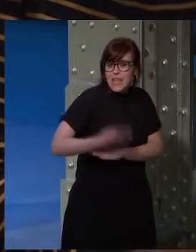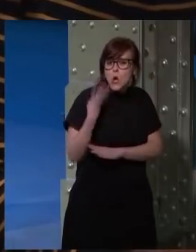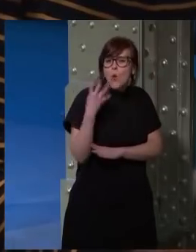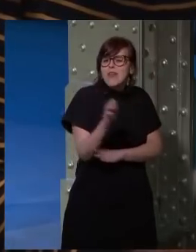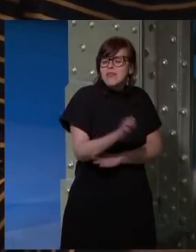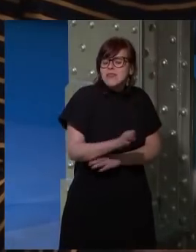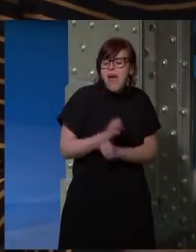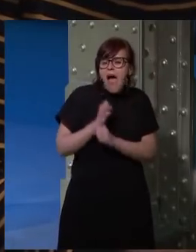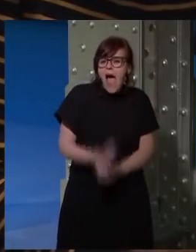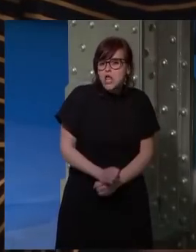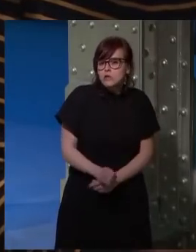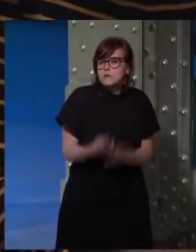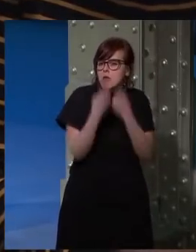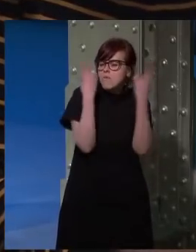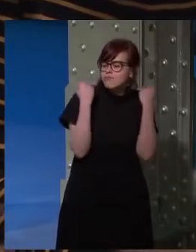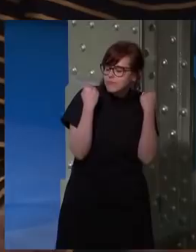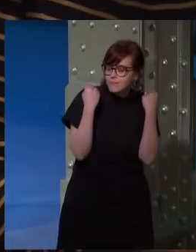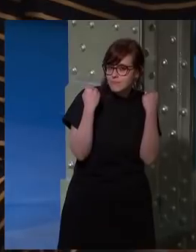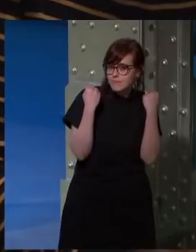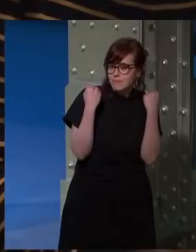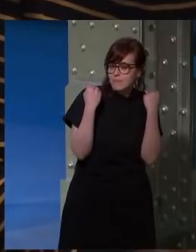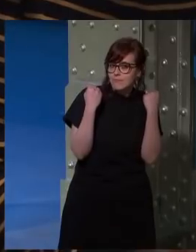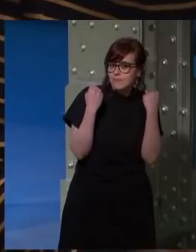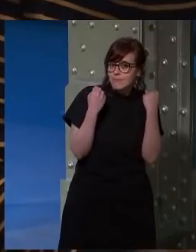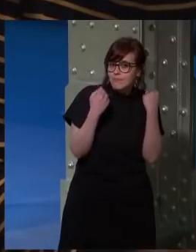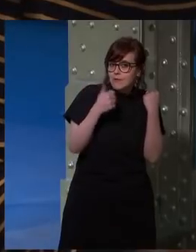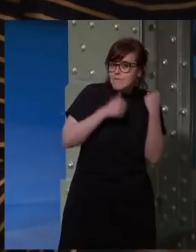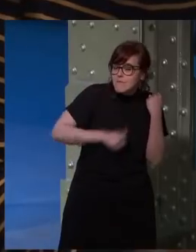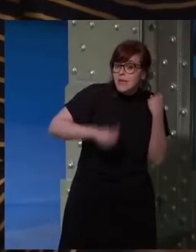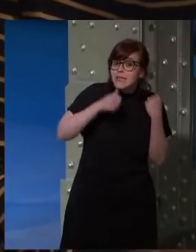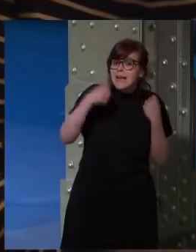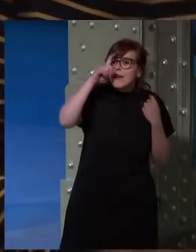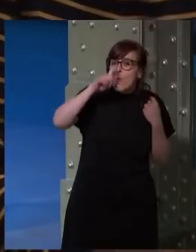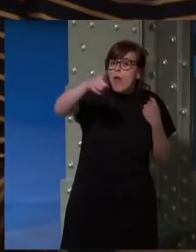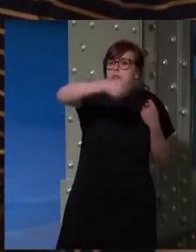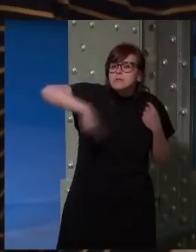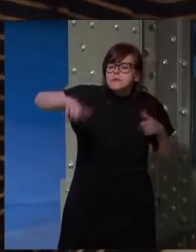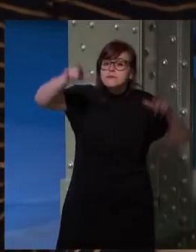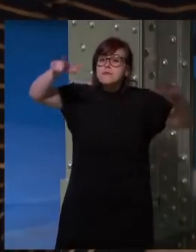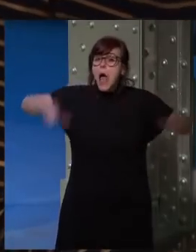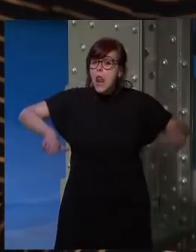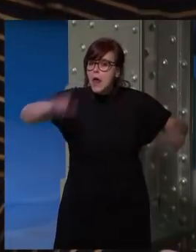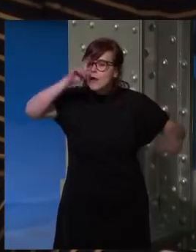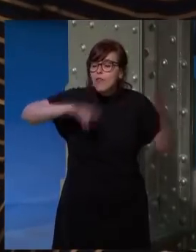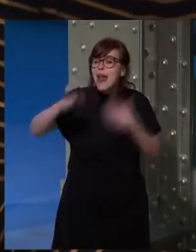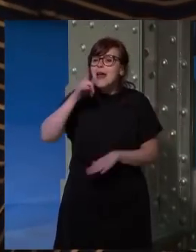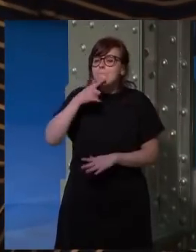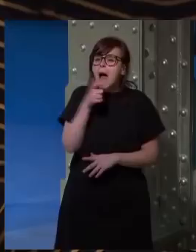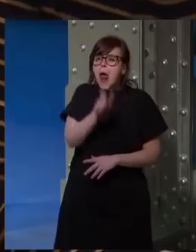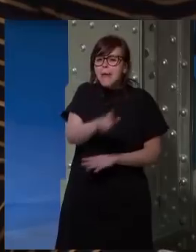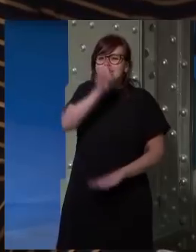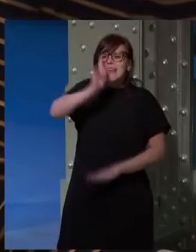años de sometimiento. Quiero recordar a todos los que están aquí en la sala unas palabras del